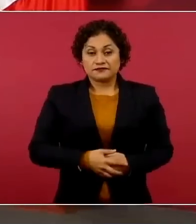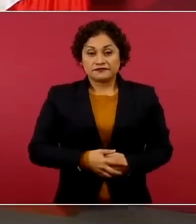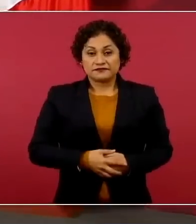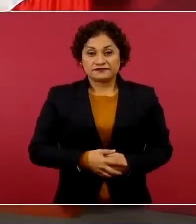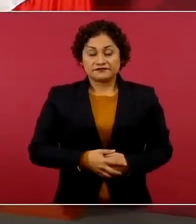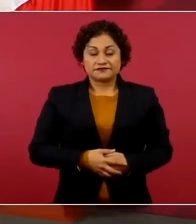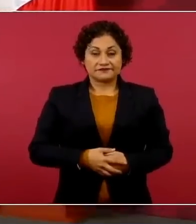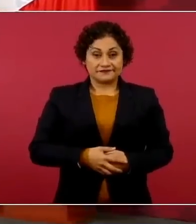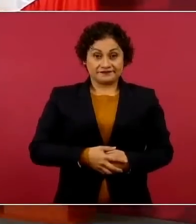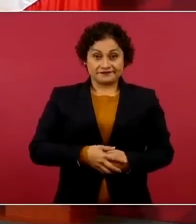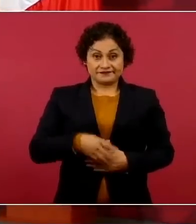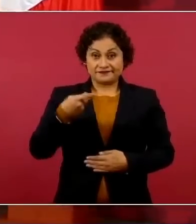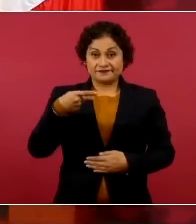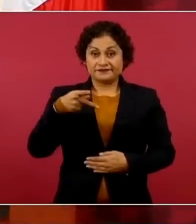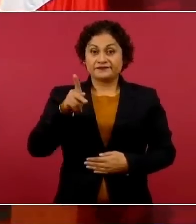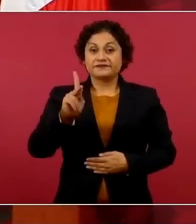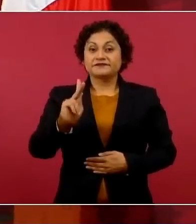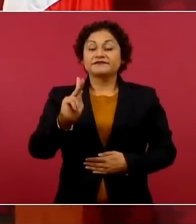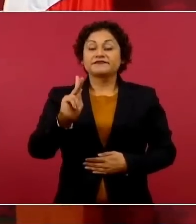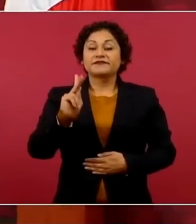pero es